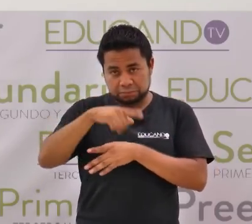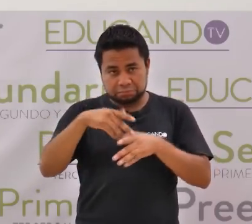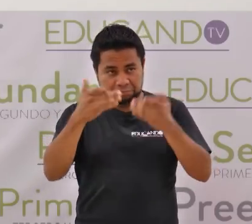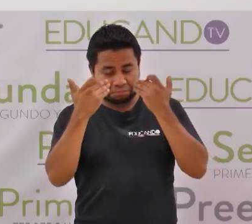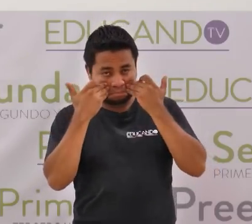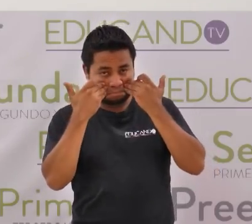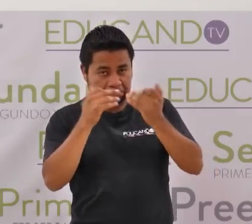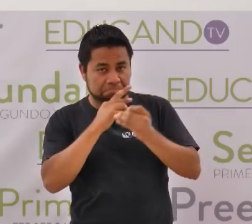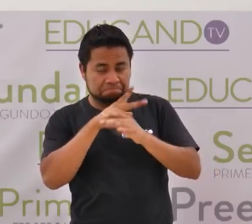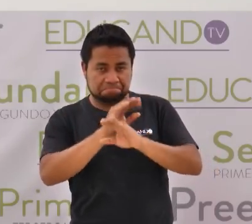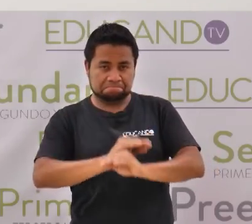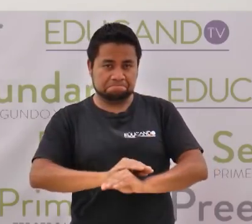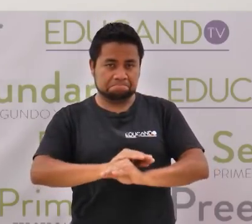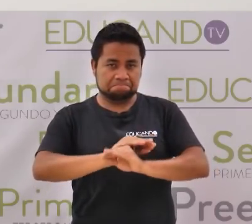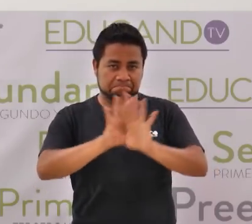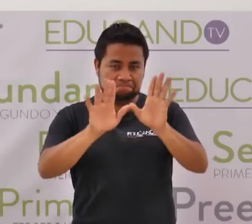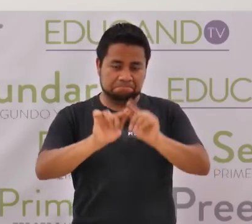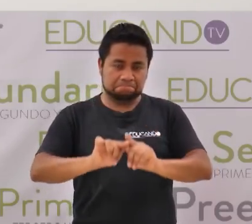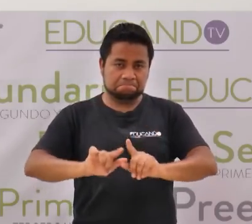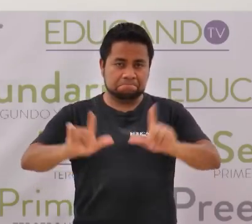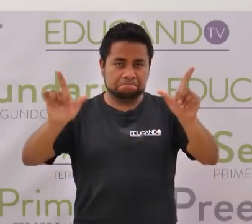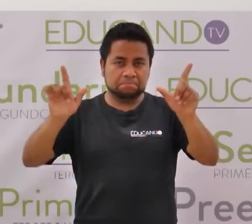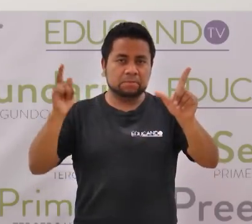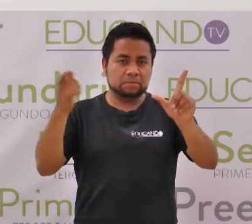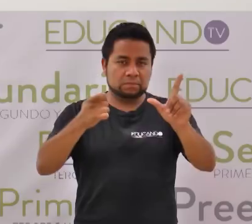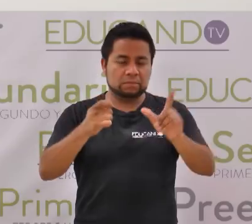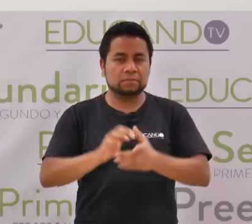ustedes puedan ver